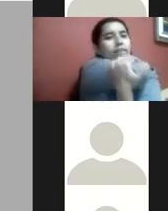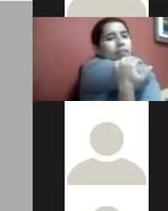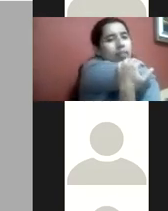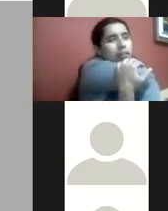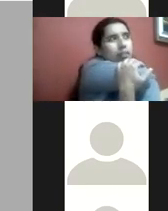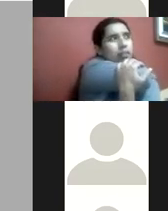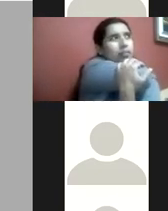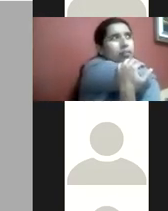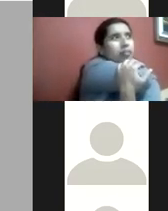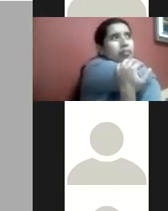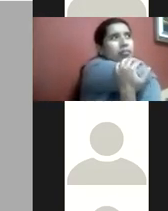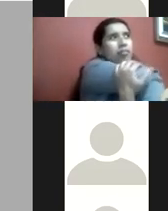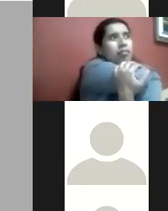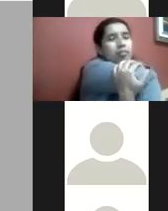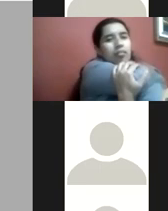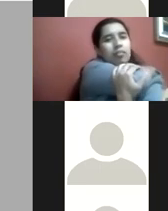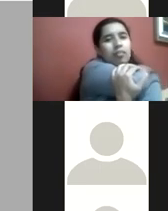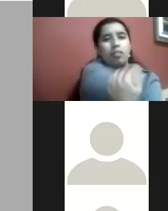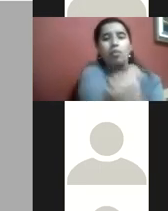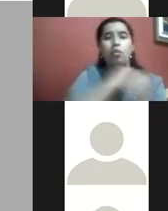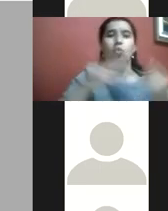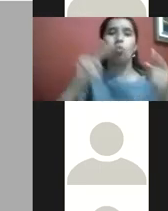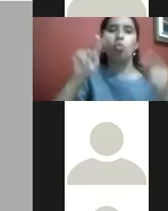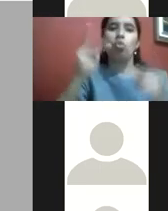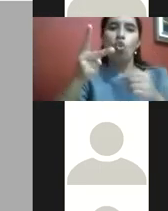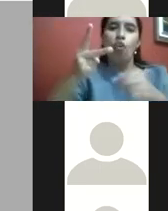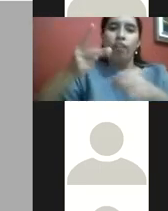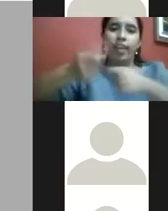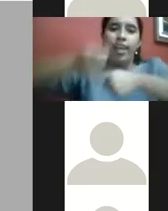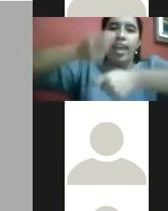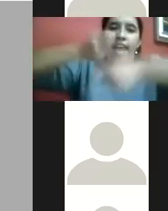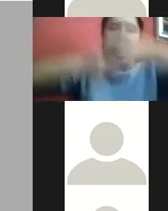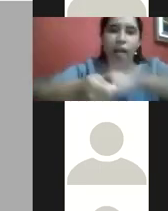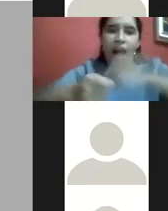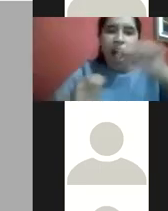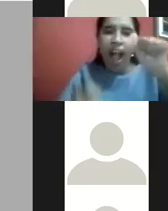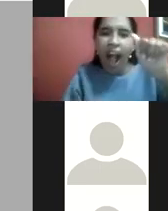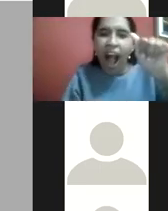vamos a hacer un doble intercambio. Este